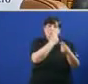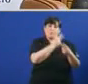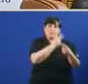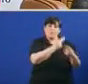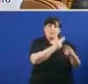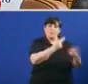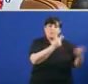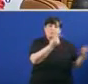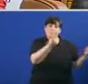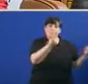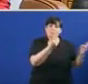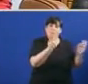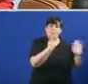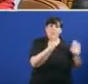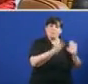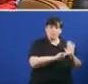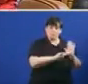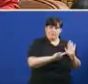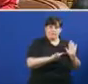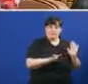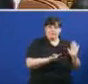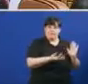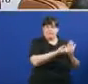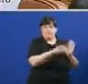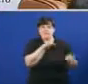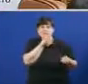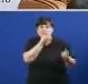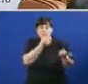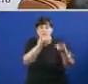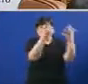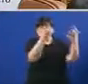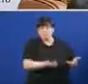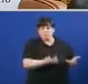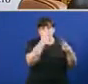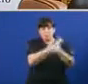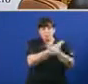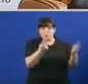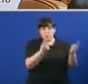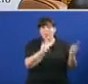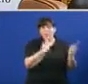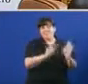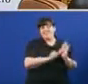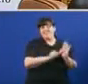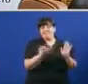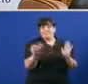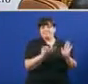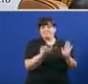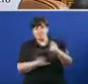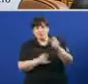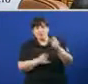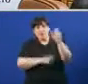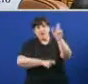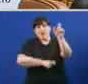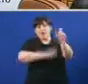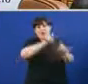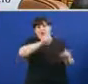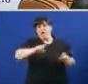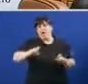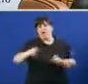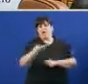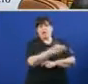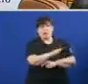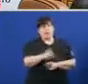informes públicos, señor Feijóo. Igual que os informes públicos están a dicir, como nos tempos de Thatcher, que as privatizacións na sanidade es